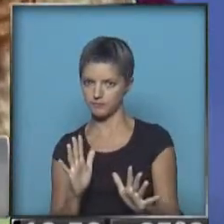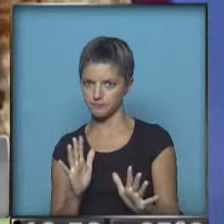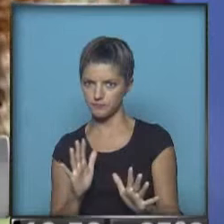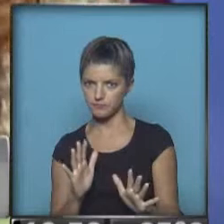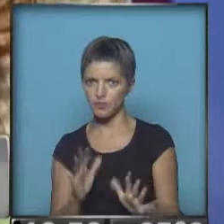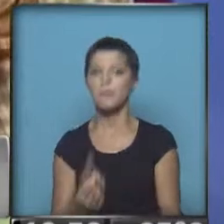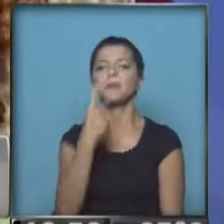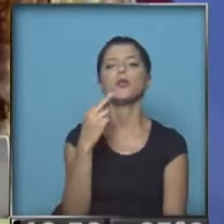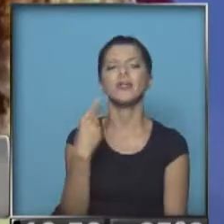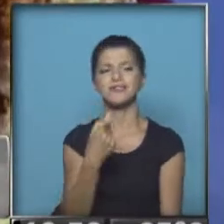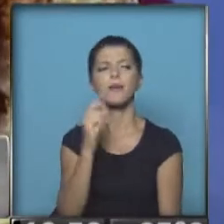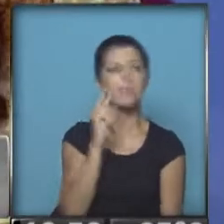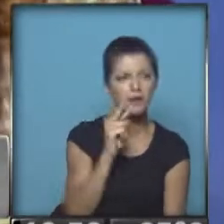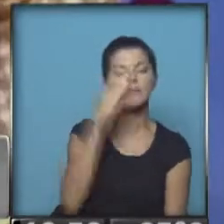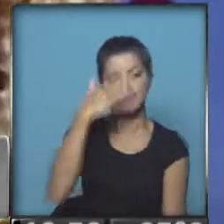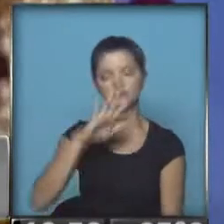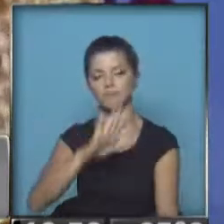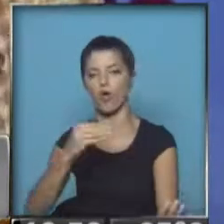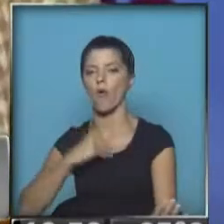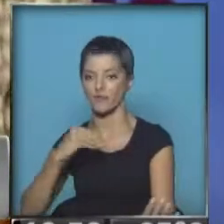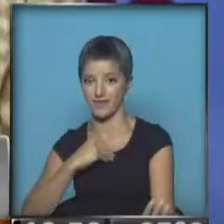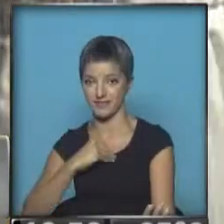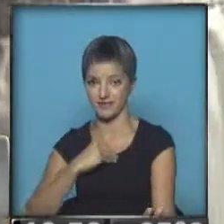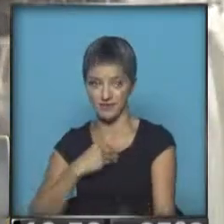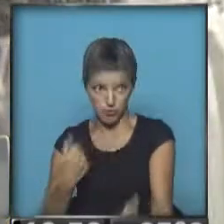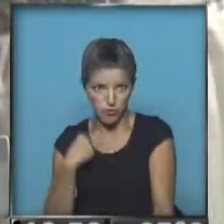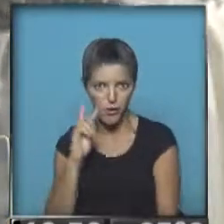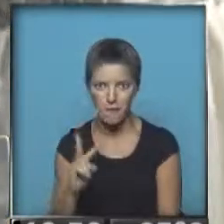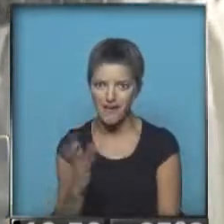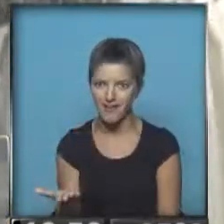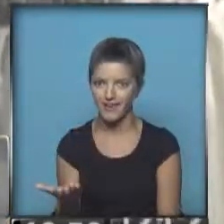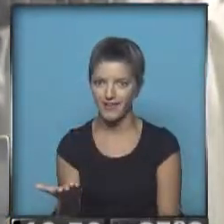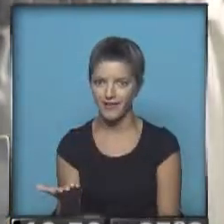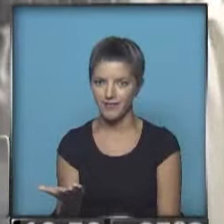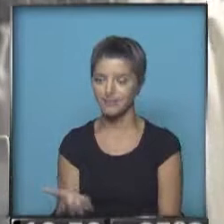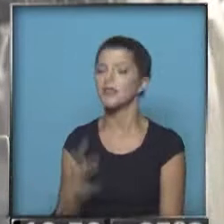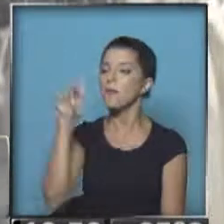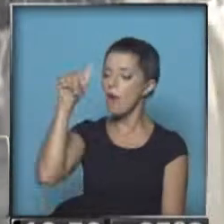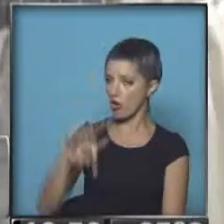que ver, y vieron. Y fundamentalmente este fenómeno